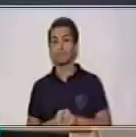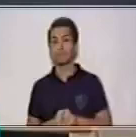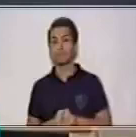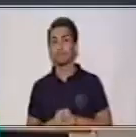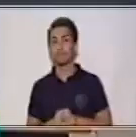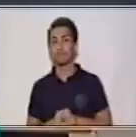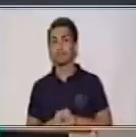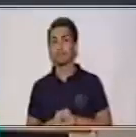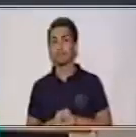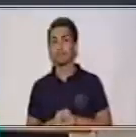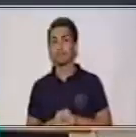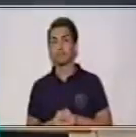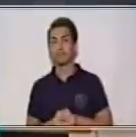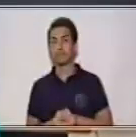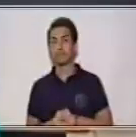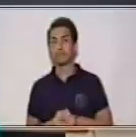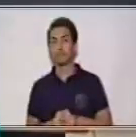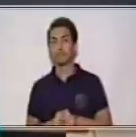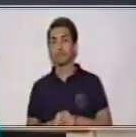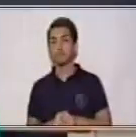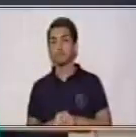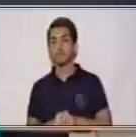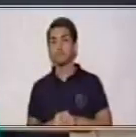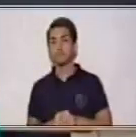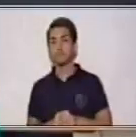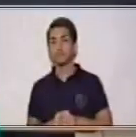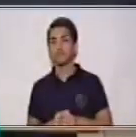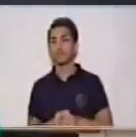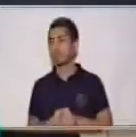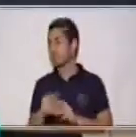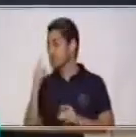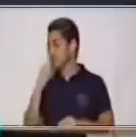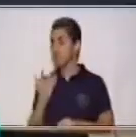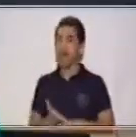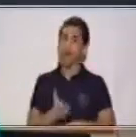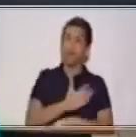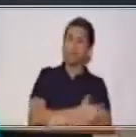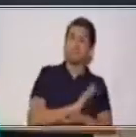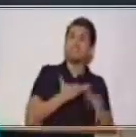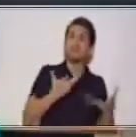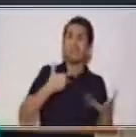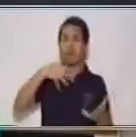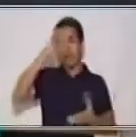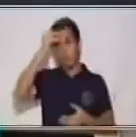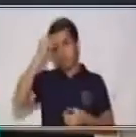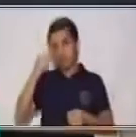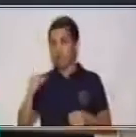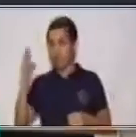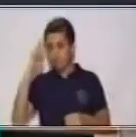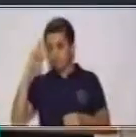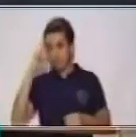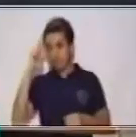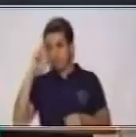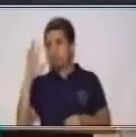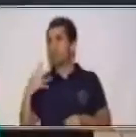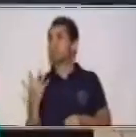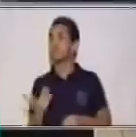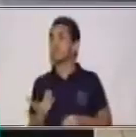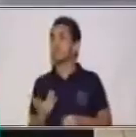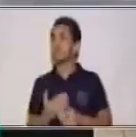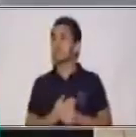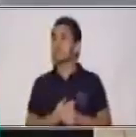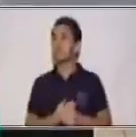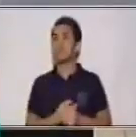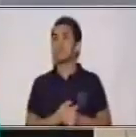Tenemos acá la activación de conocimientos previos. Vamos a recordar